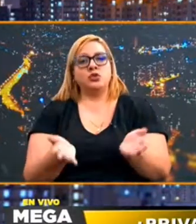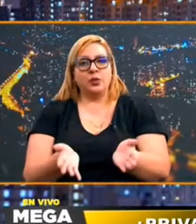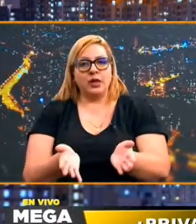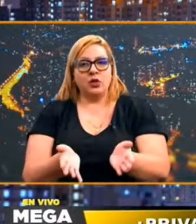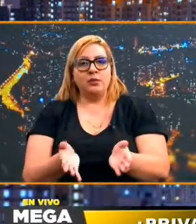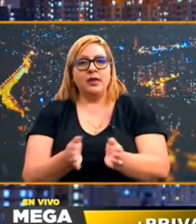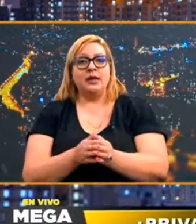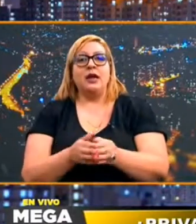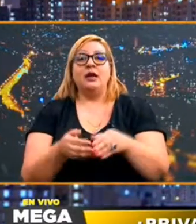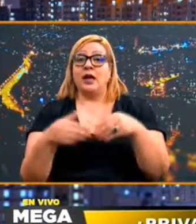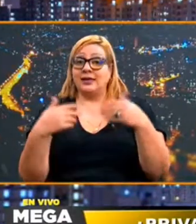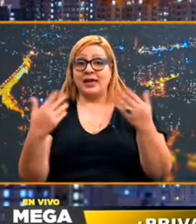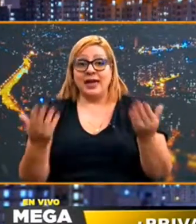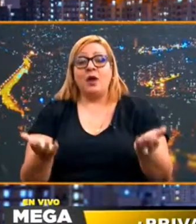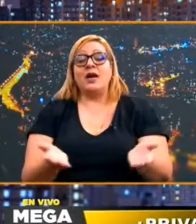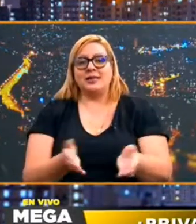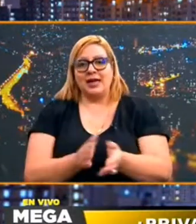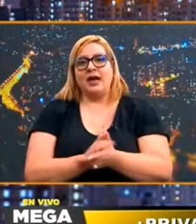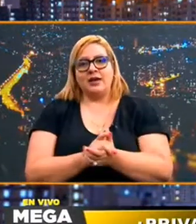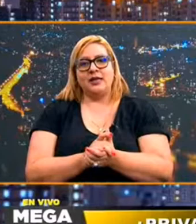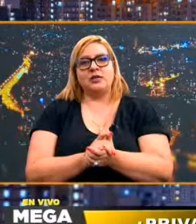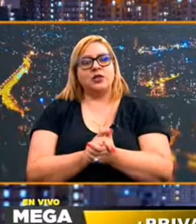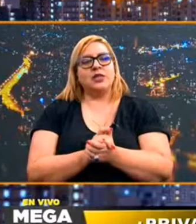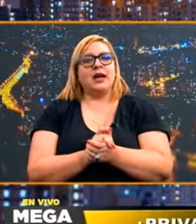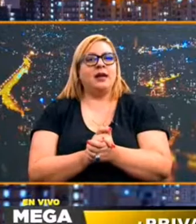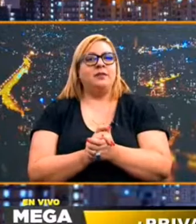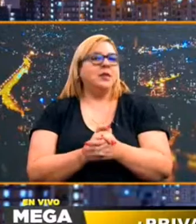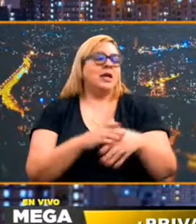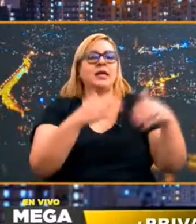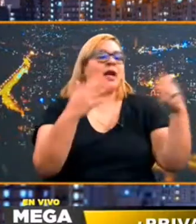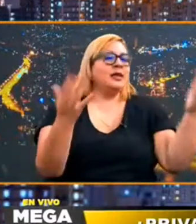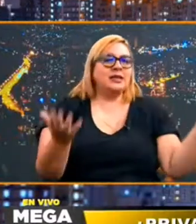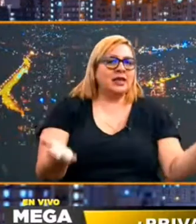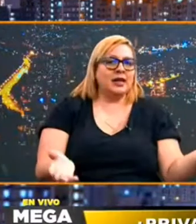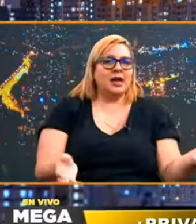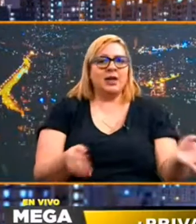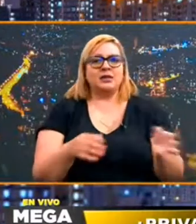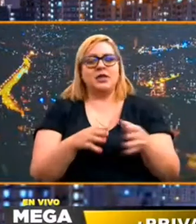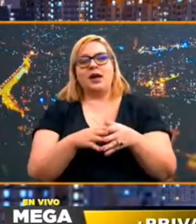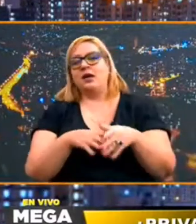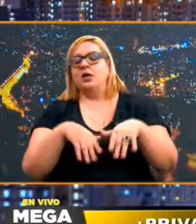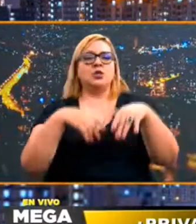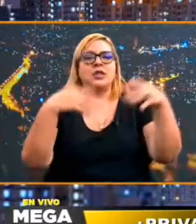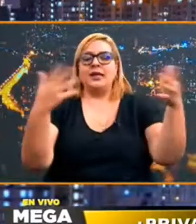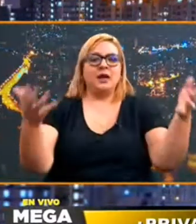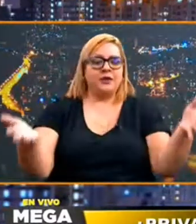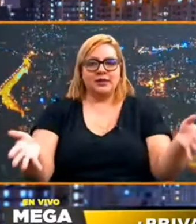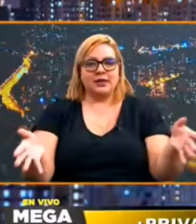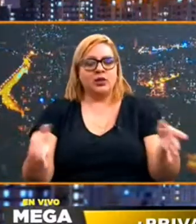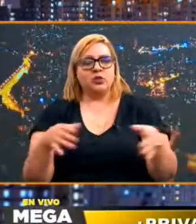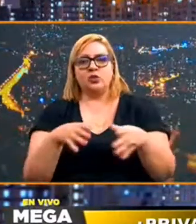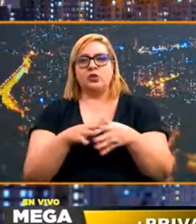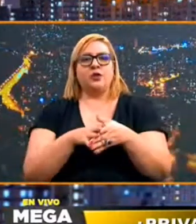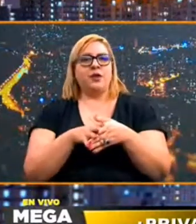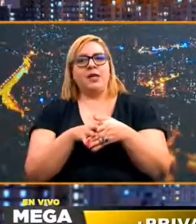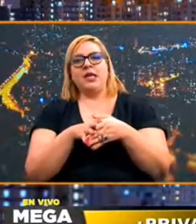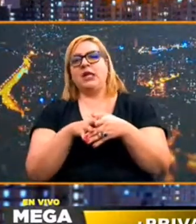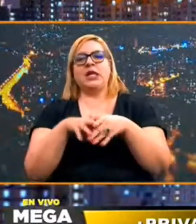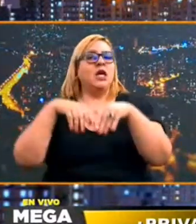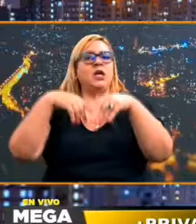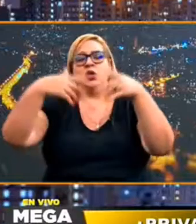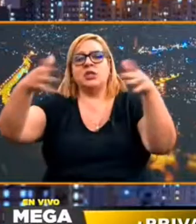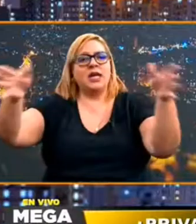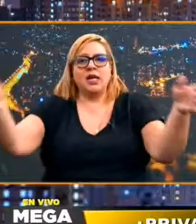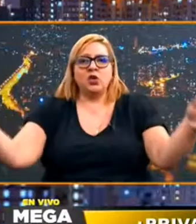un sobrenombre, la tagueaba así en las redes sociales y nadie salía a marchar, no salía al Frente de Construcción